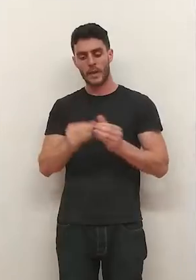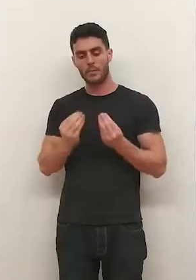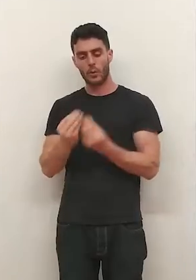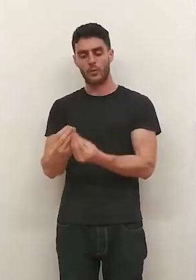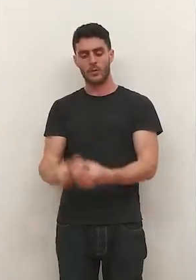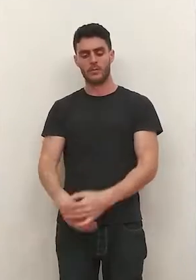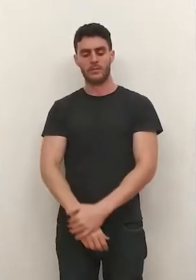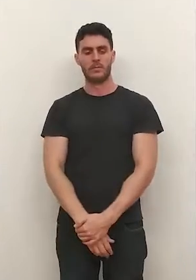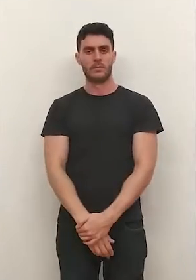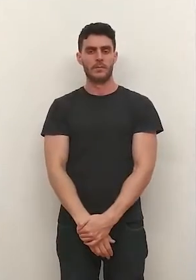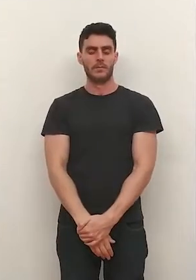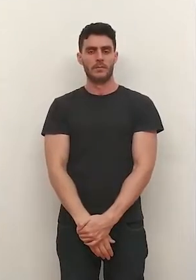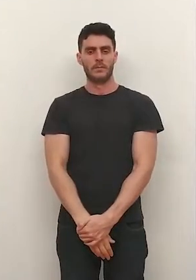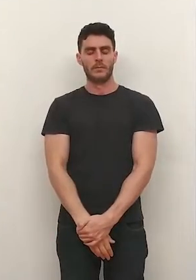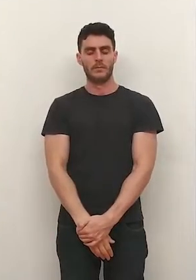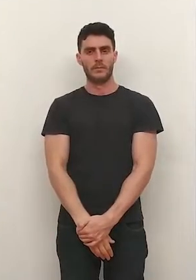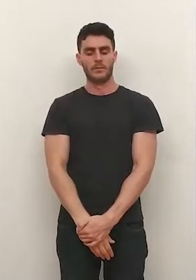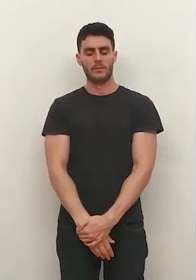equipo.